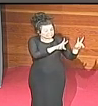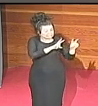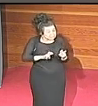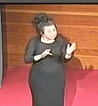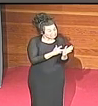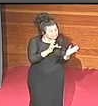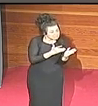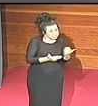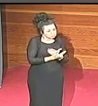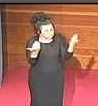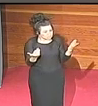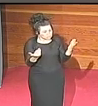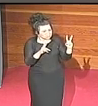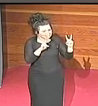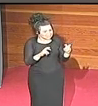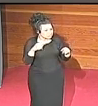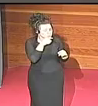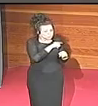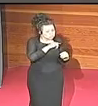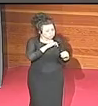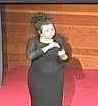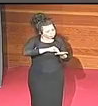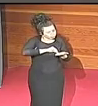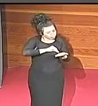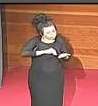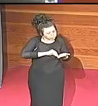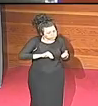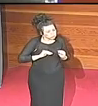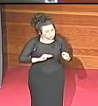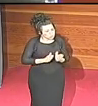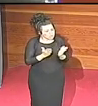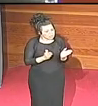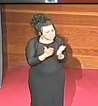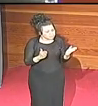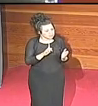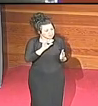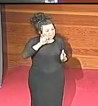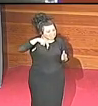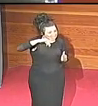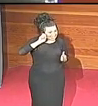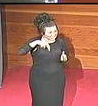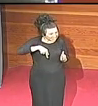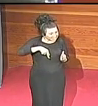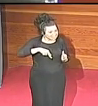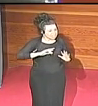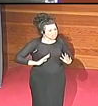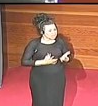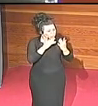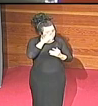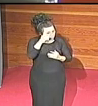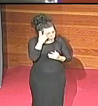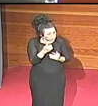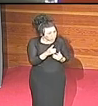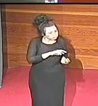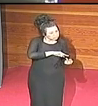aldizkari zein egunkarientzat eta bere liburua Lenin et la Revolución Cultural ingelesera eta gazteleaniara itzuli